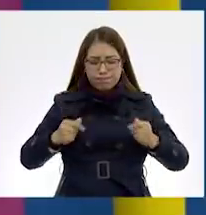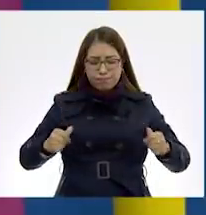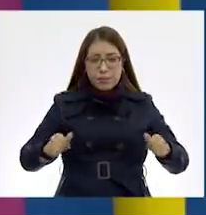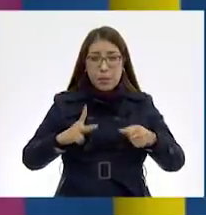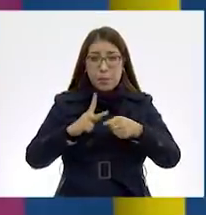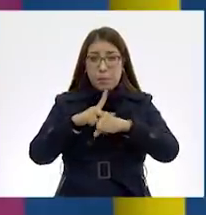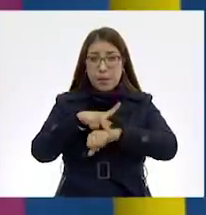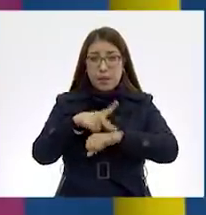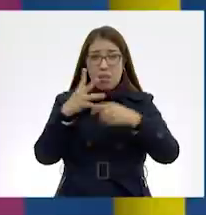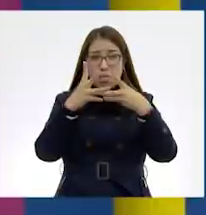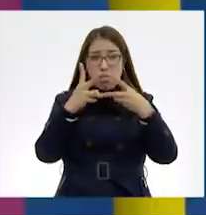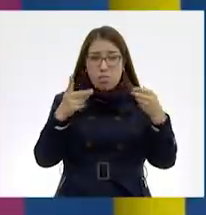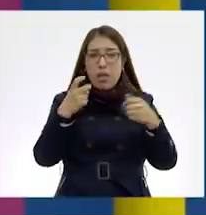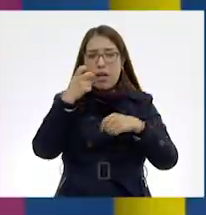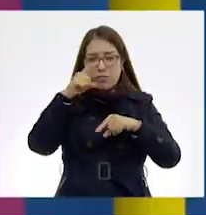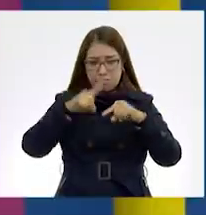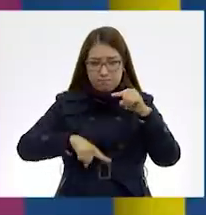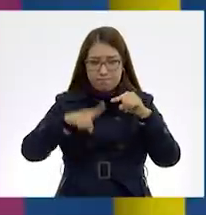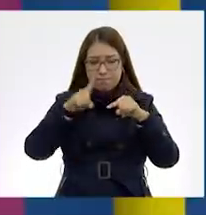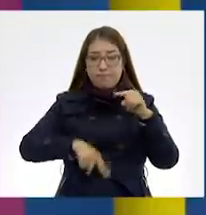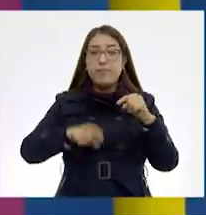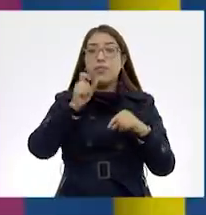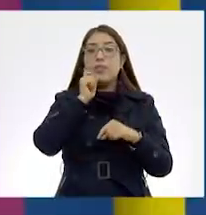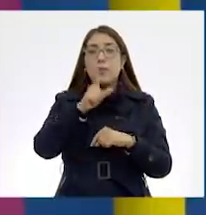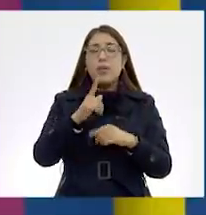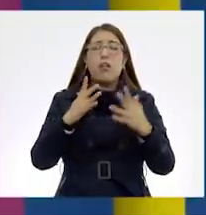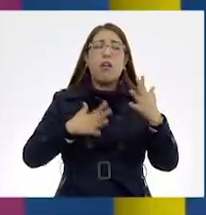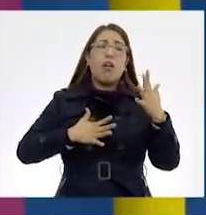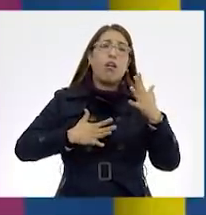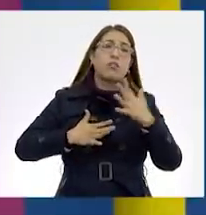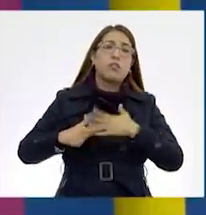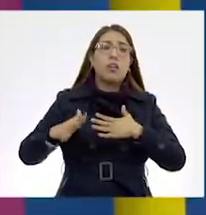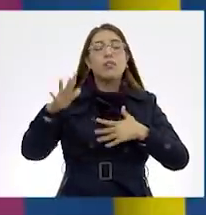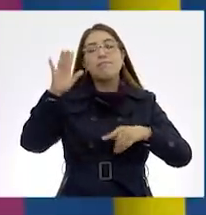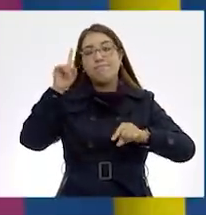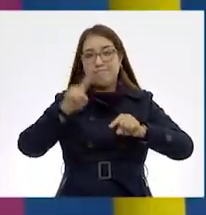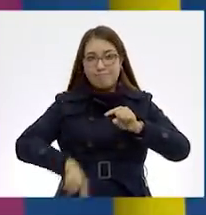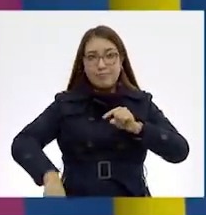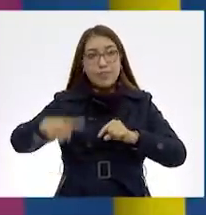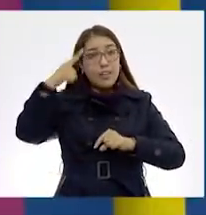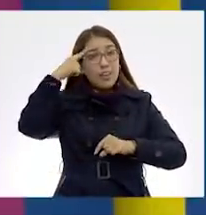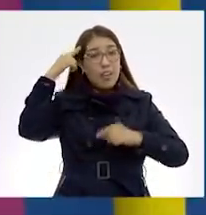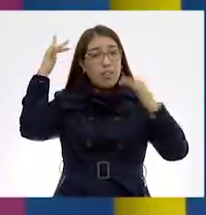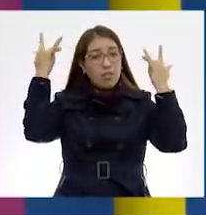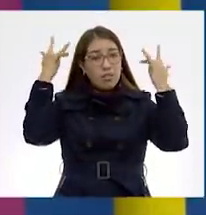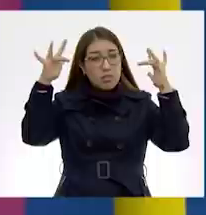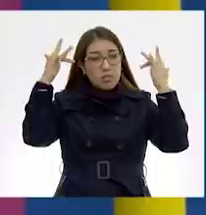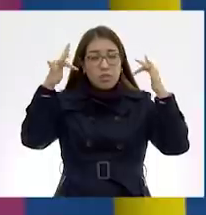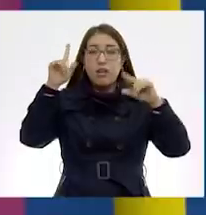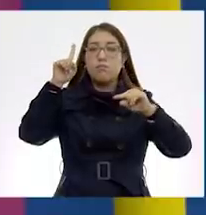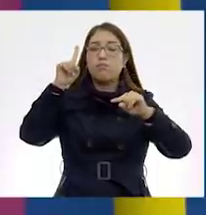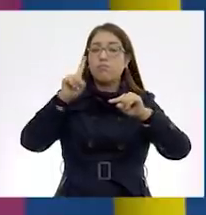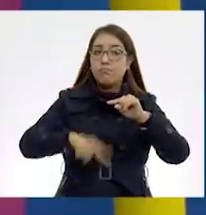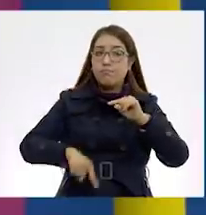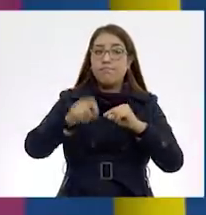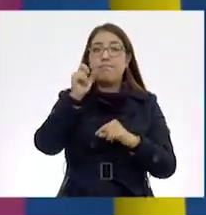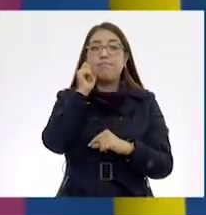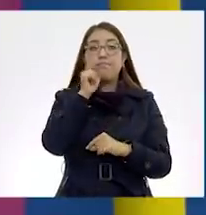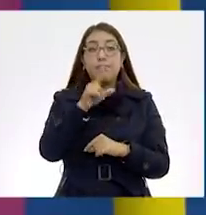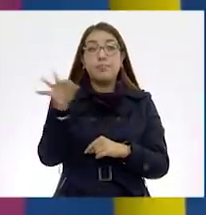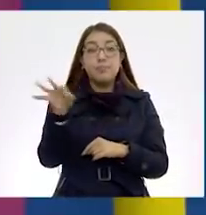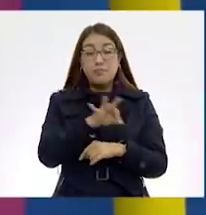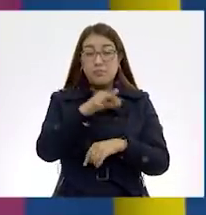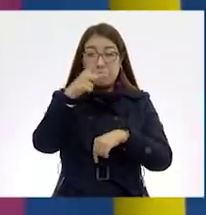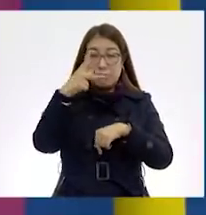piel. También alivia la fatiga, evita dolores de cabeza y reduce los riesgos de